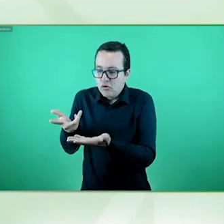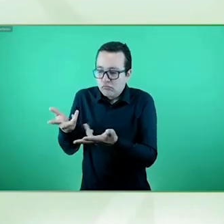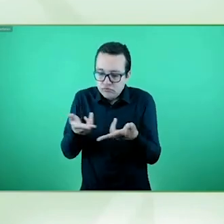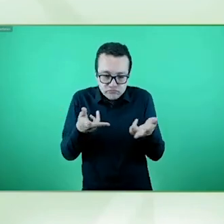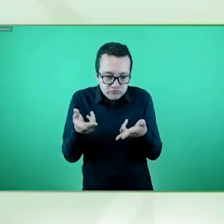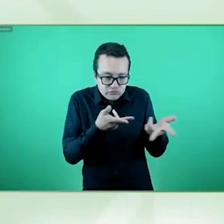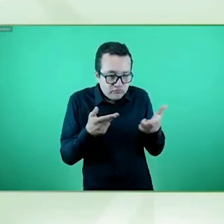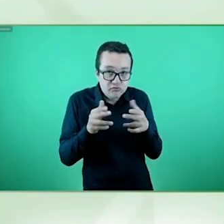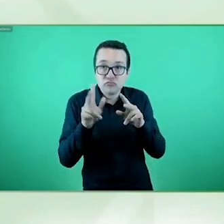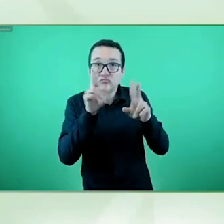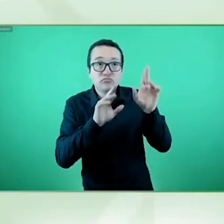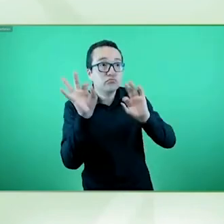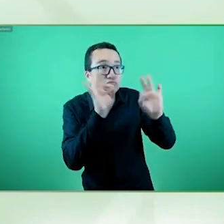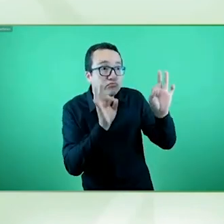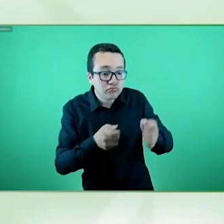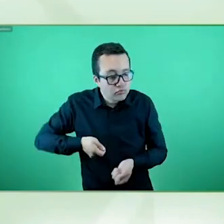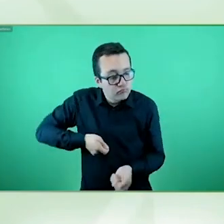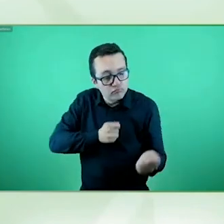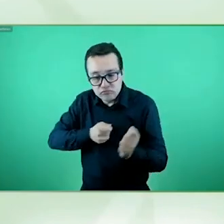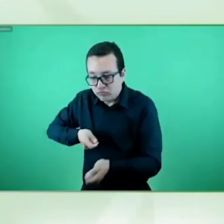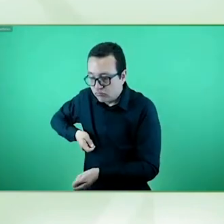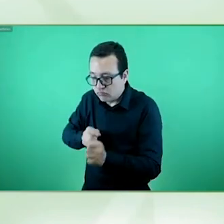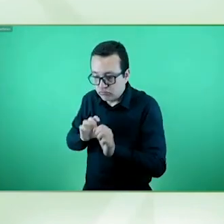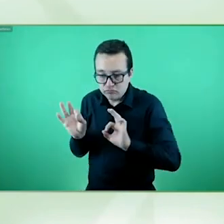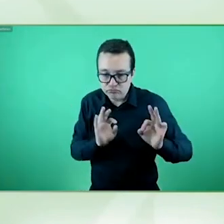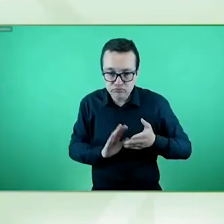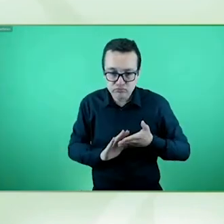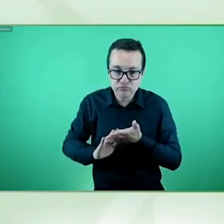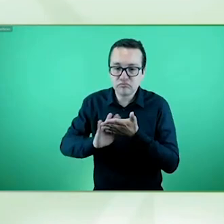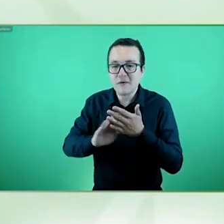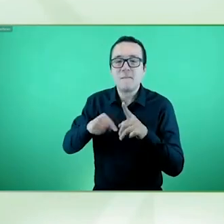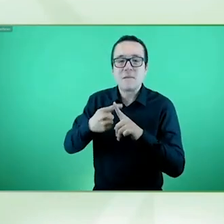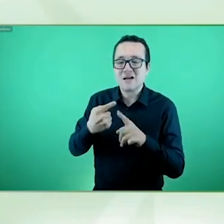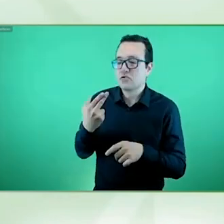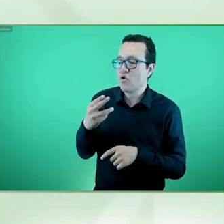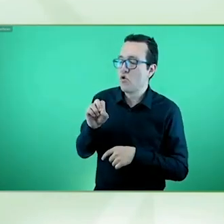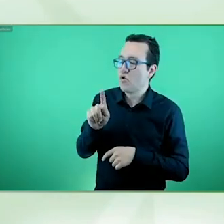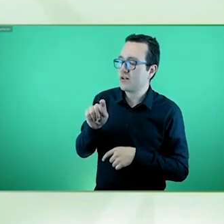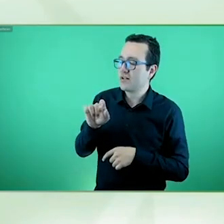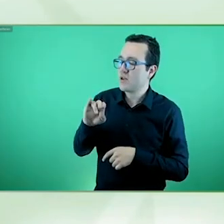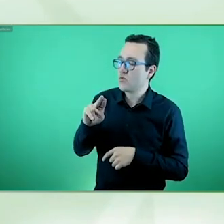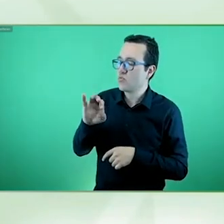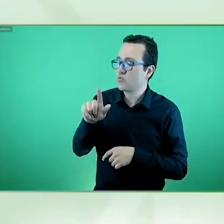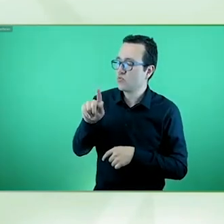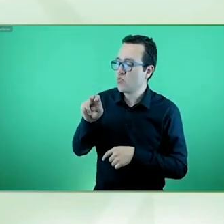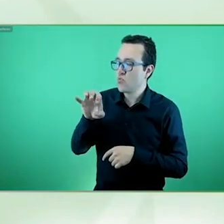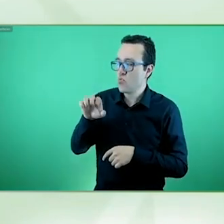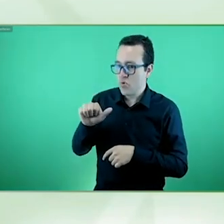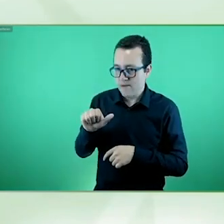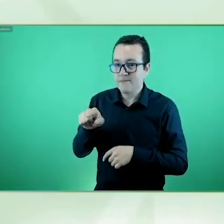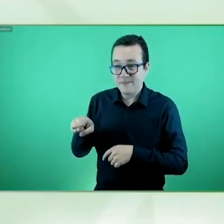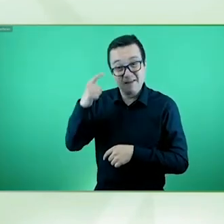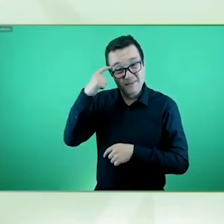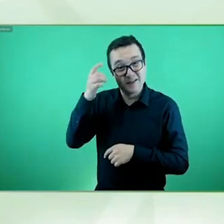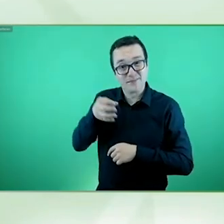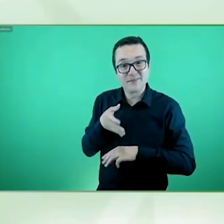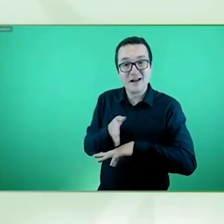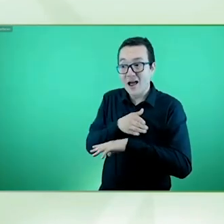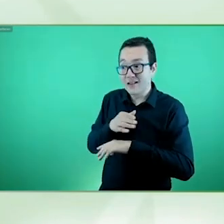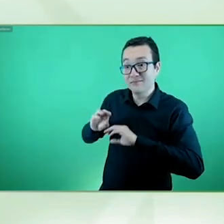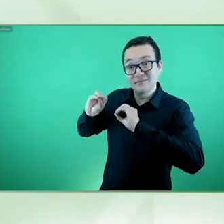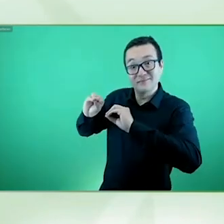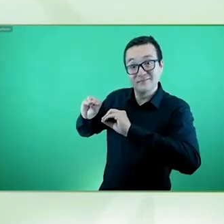los estudiantes ya egresados, y que esta continuidad fuera a nivel ya productivo. Entonces se